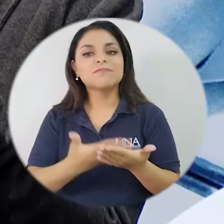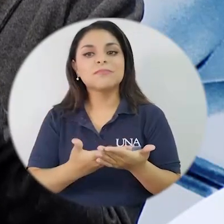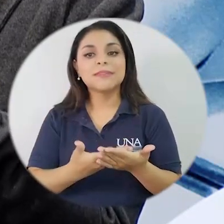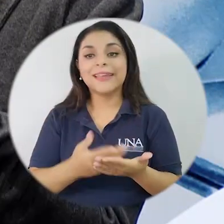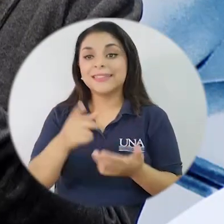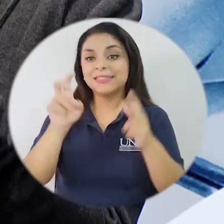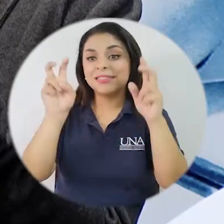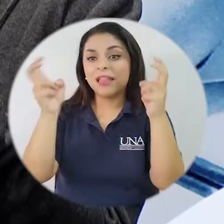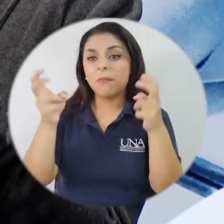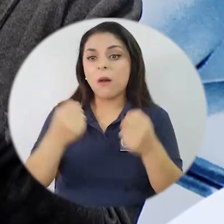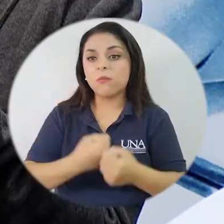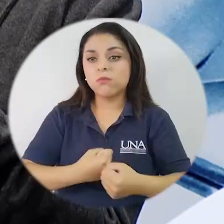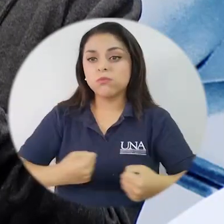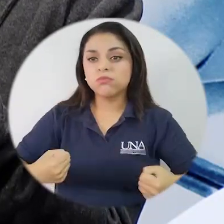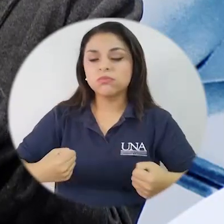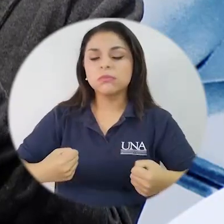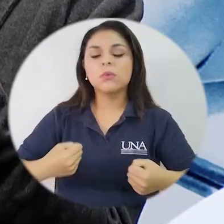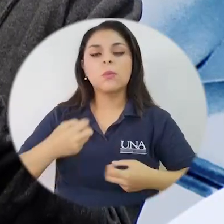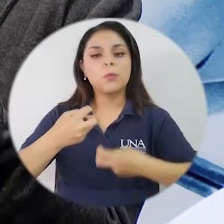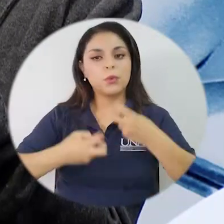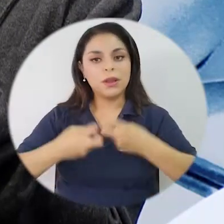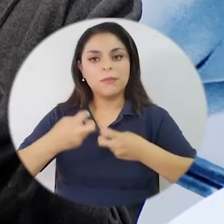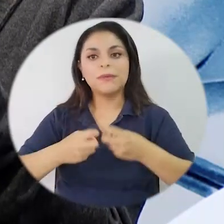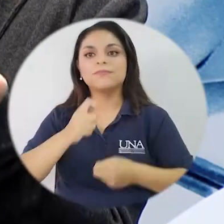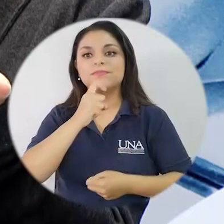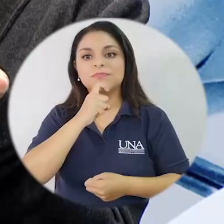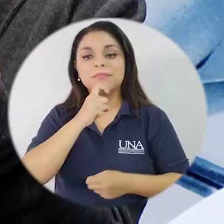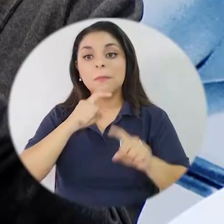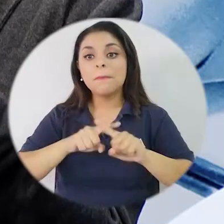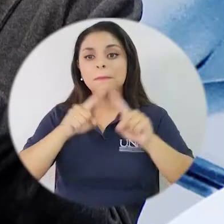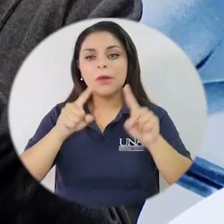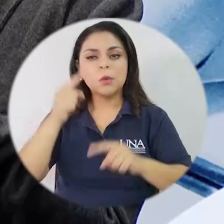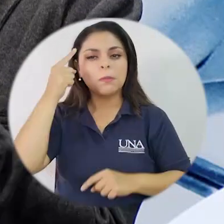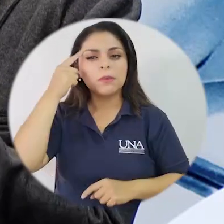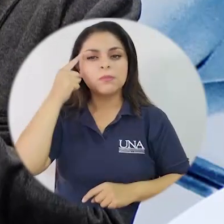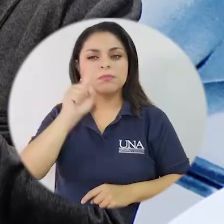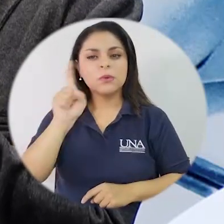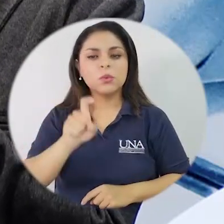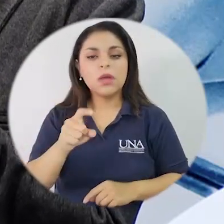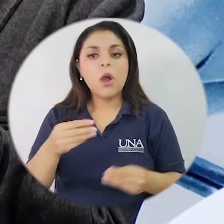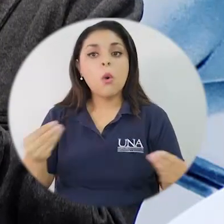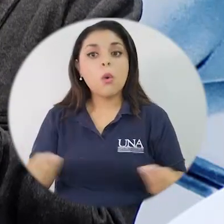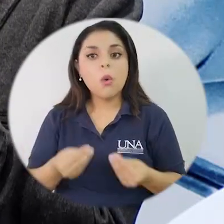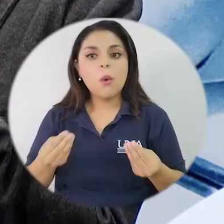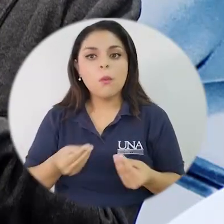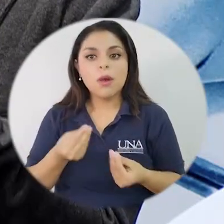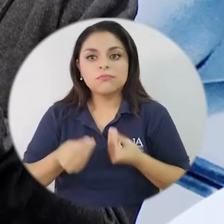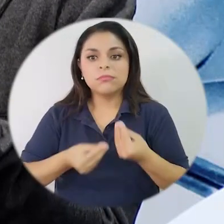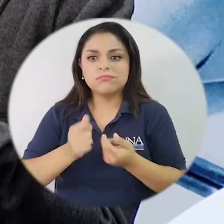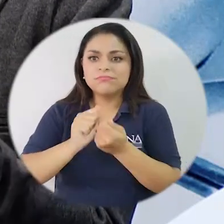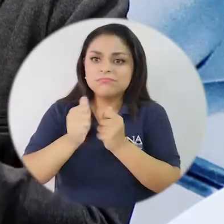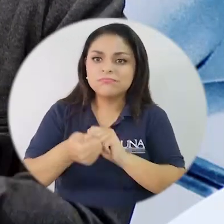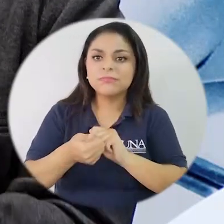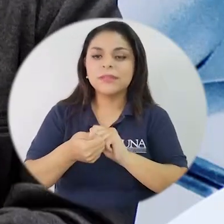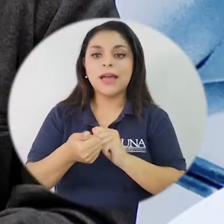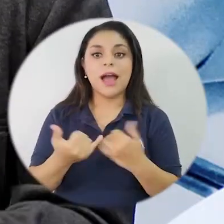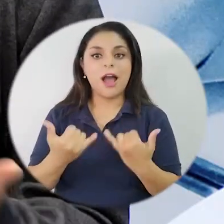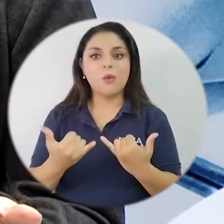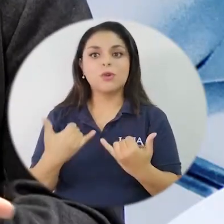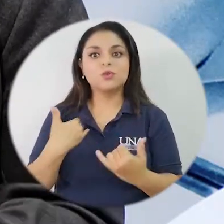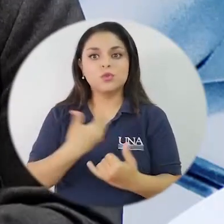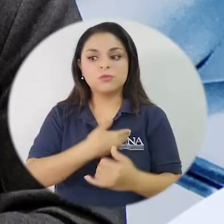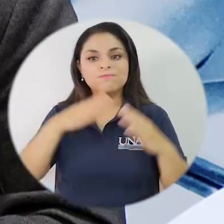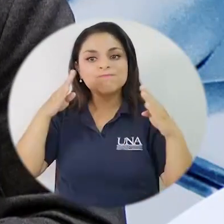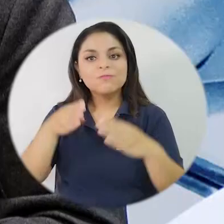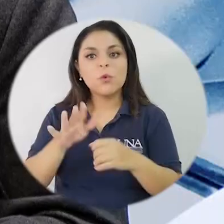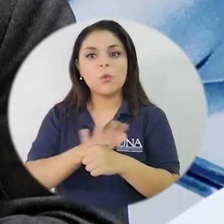una dificultad, es un problema. El asunto es cómo hacemos para revertirlo, y creo que eso es lo que ahora nos tiene más